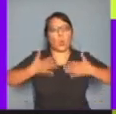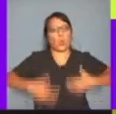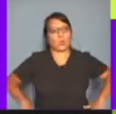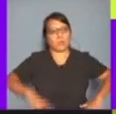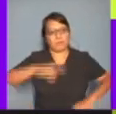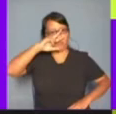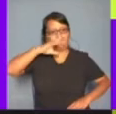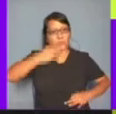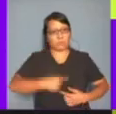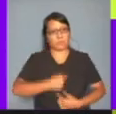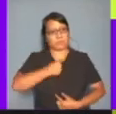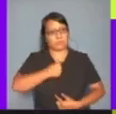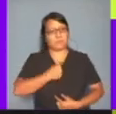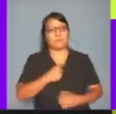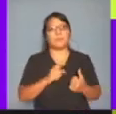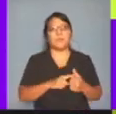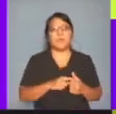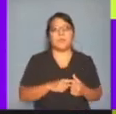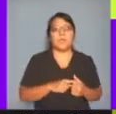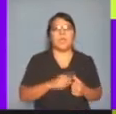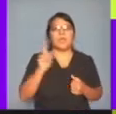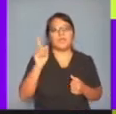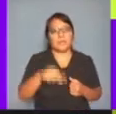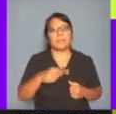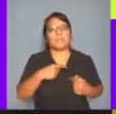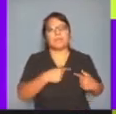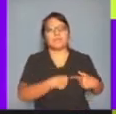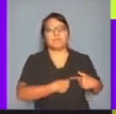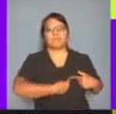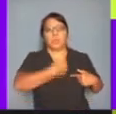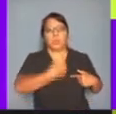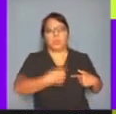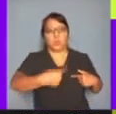uniformes, Sociedad Argentina de Cardiología,